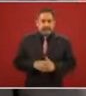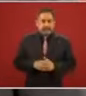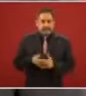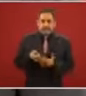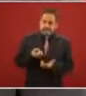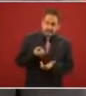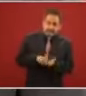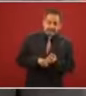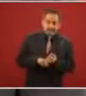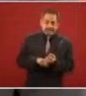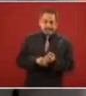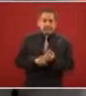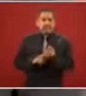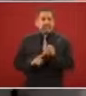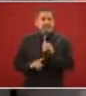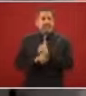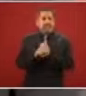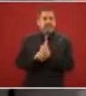problemas